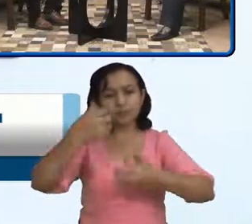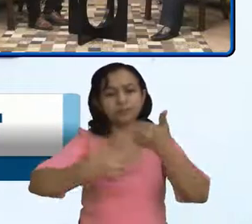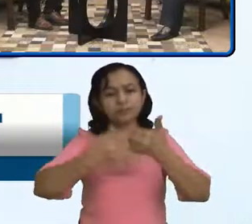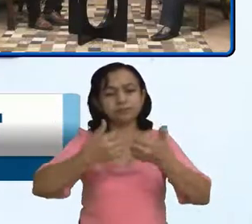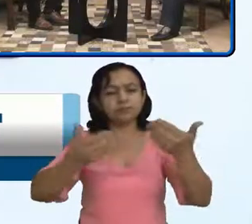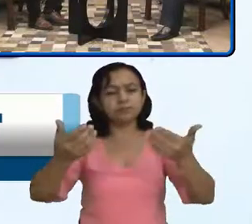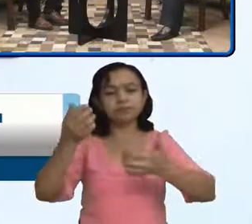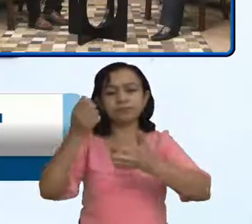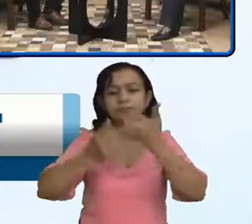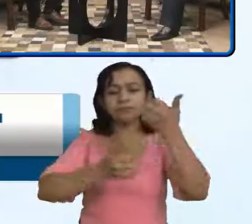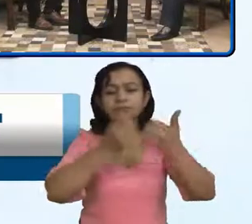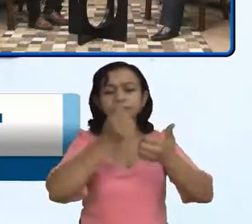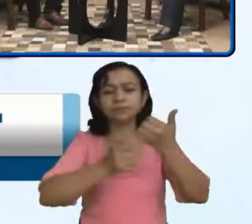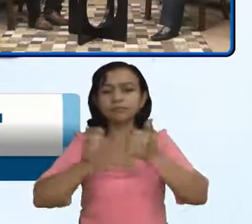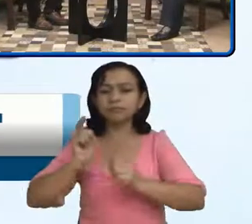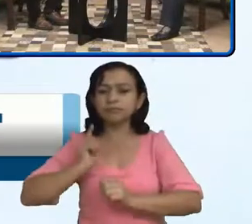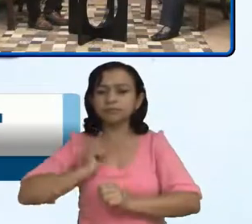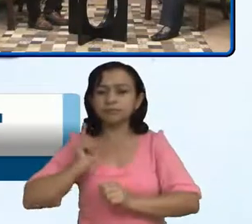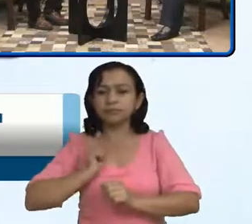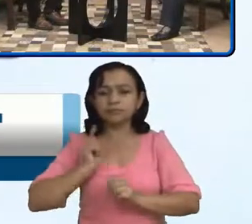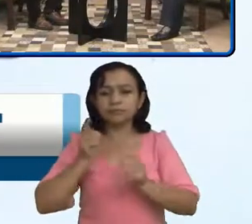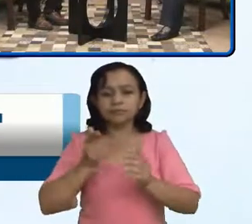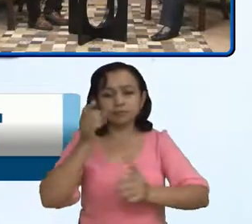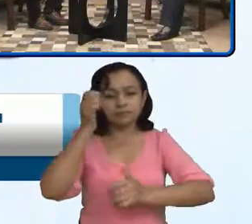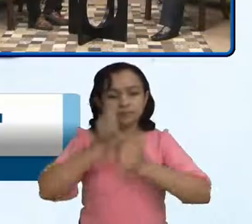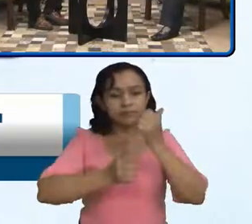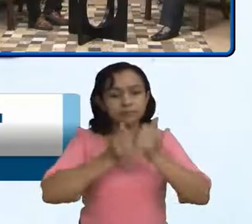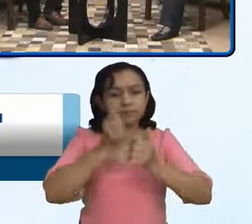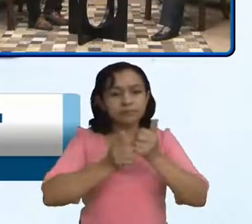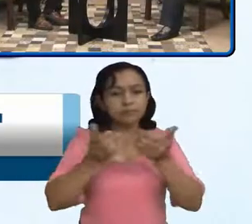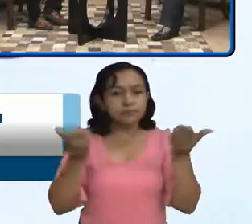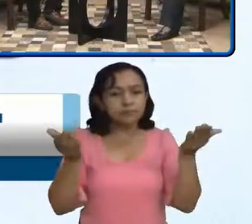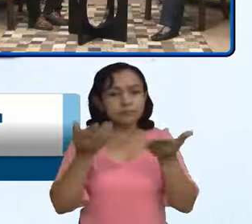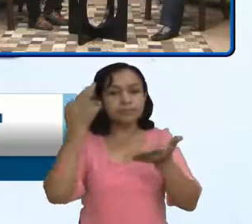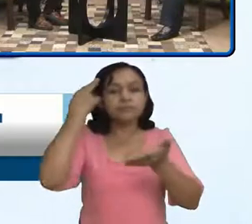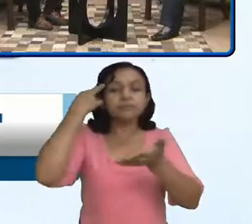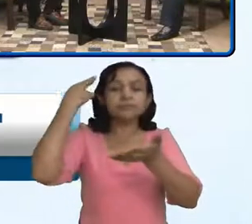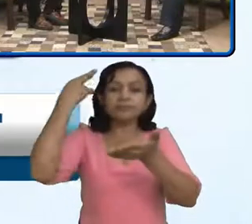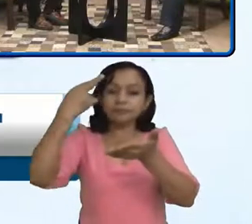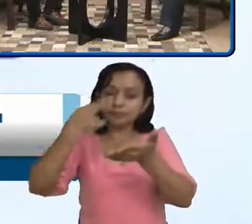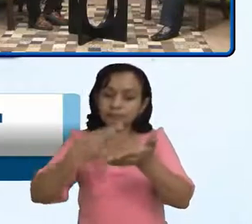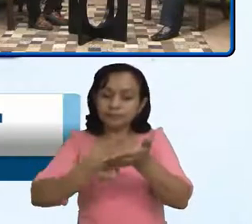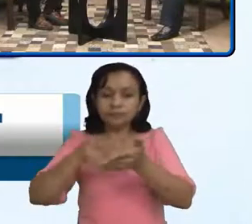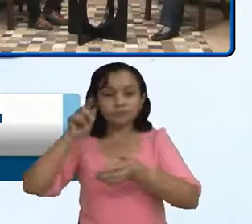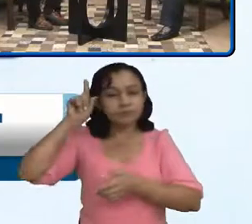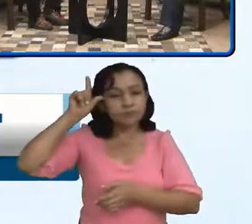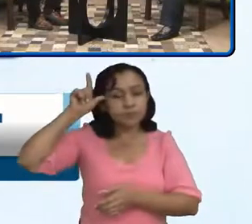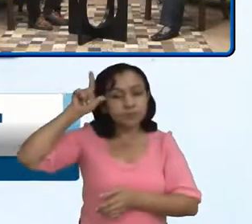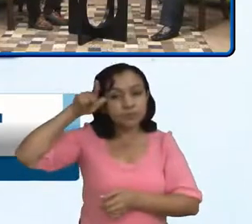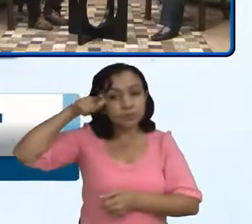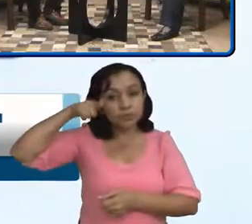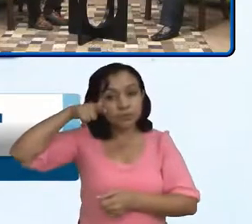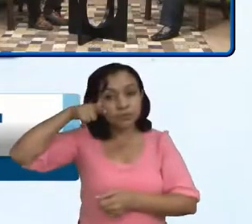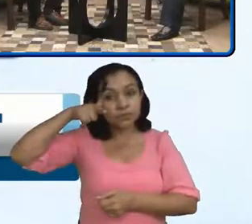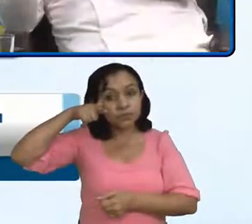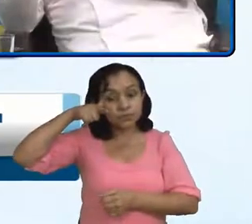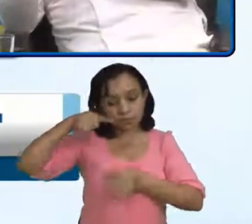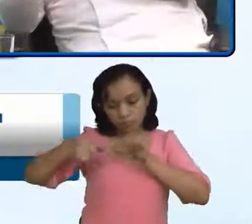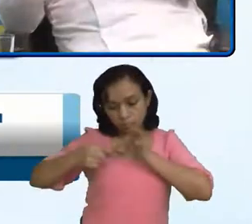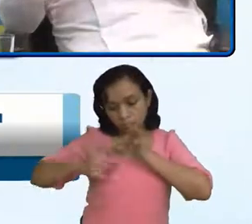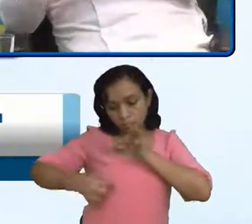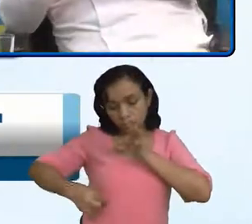¿Qué problema viene después de eso? El problema es que acordate que lo que son las vías urinarias prácticamente son vías tubulares,